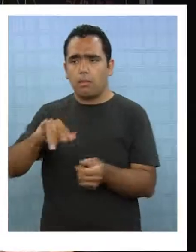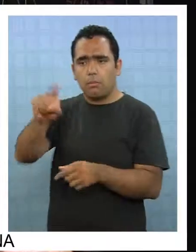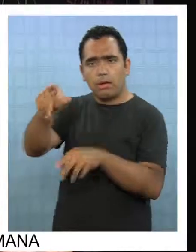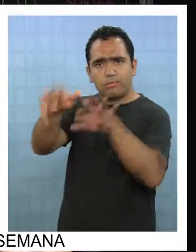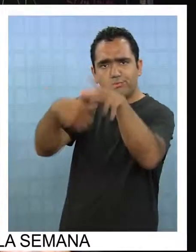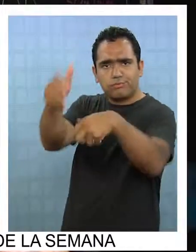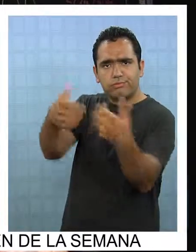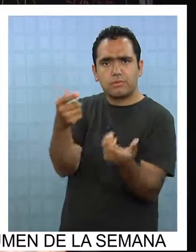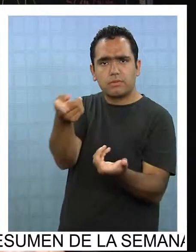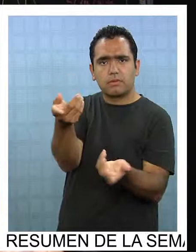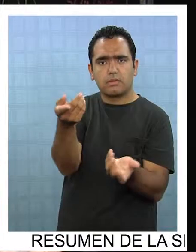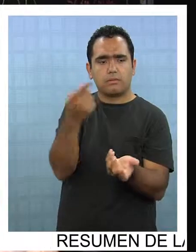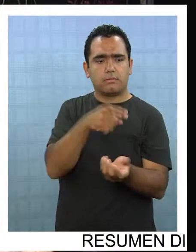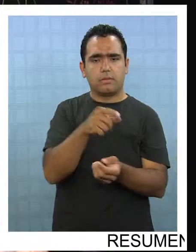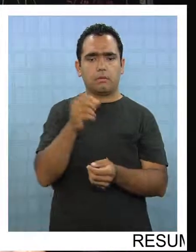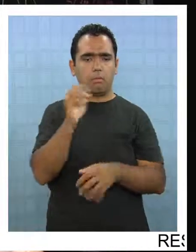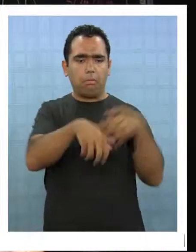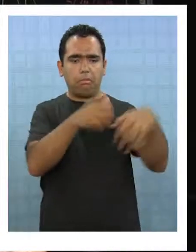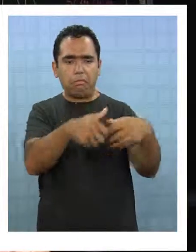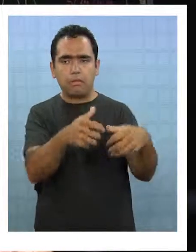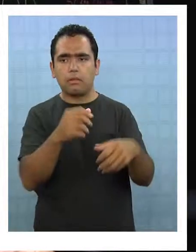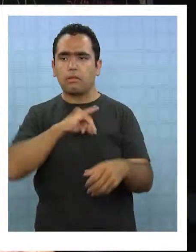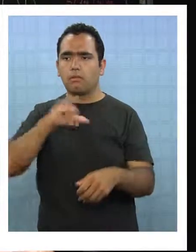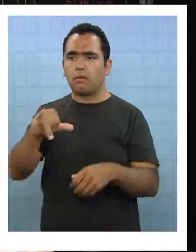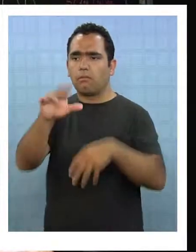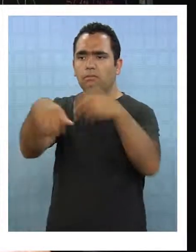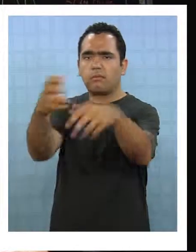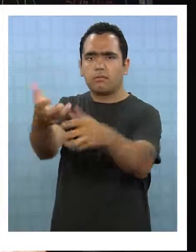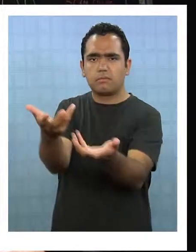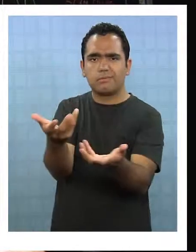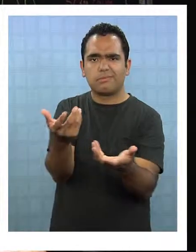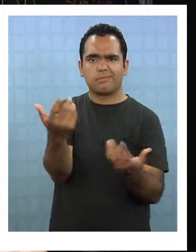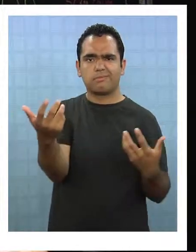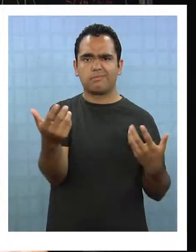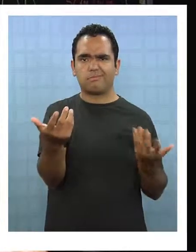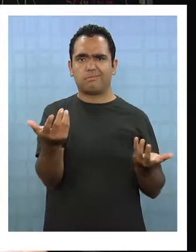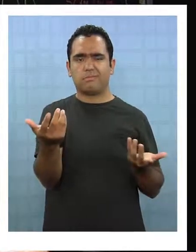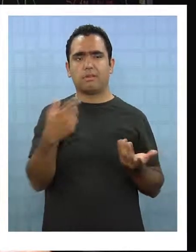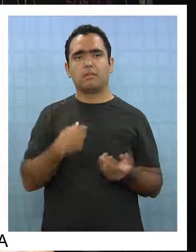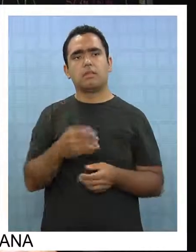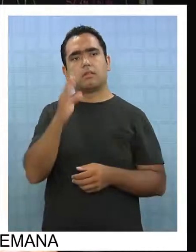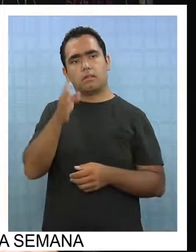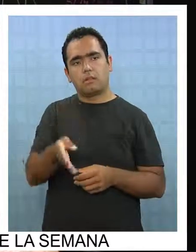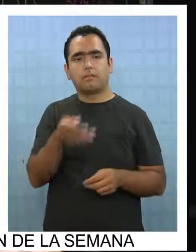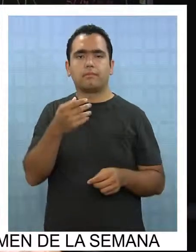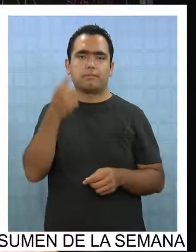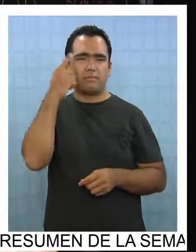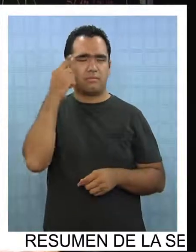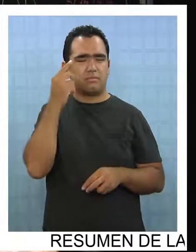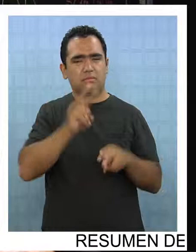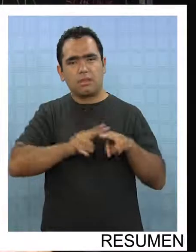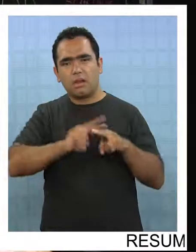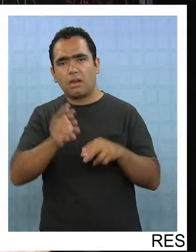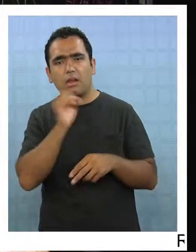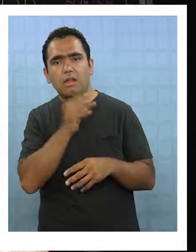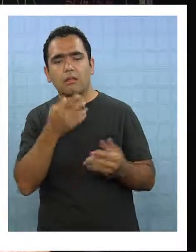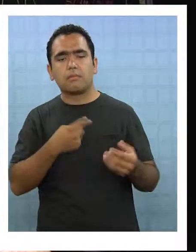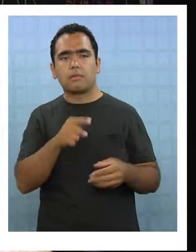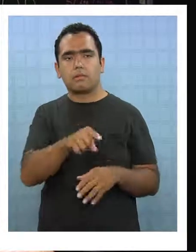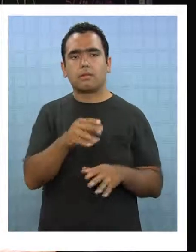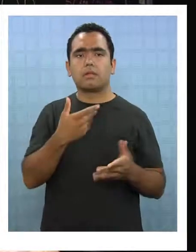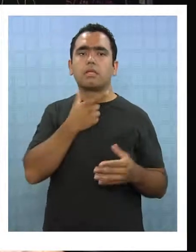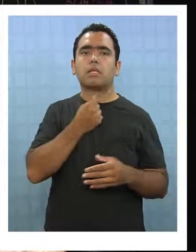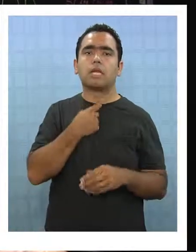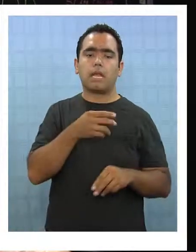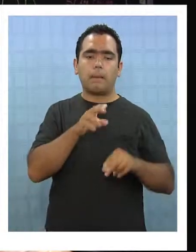Lo que esperamos es que esto se haga rápido para que poder nosotros también poner más implementación. Nosotros queremos acá